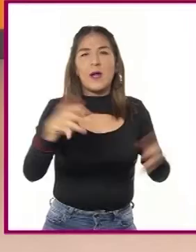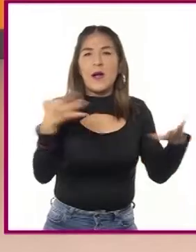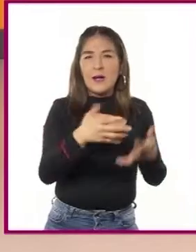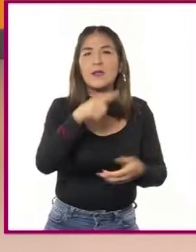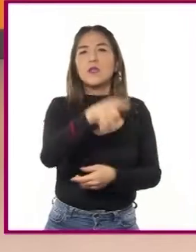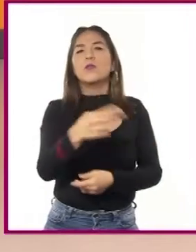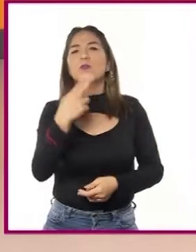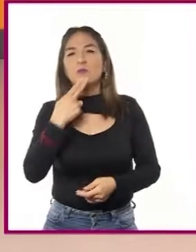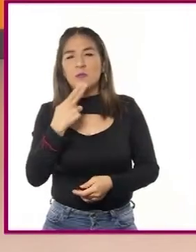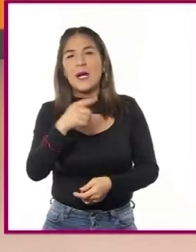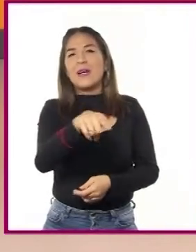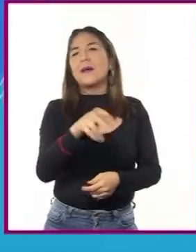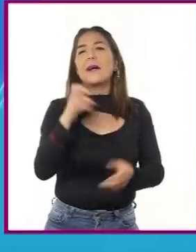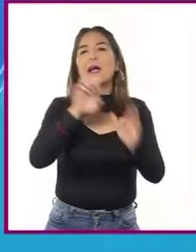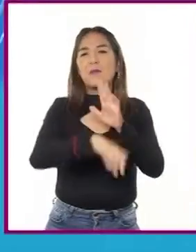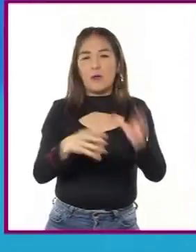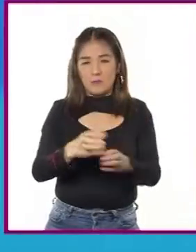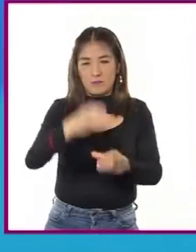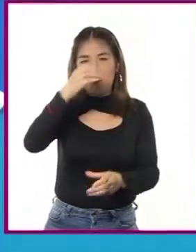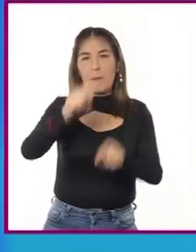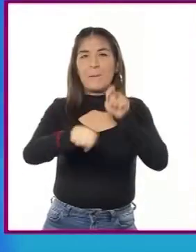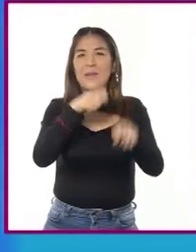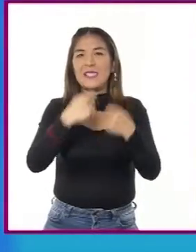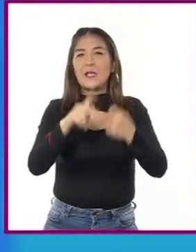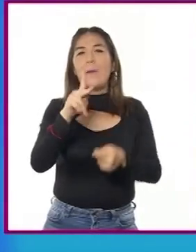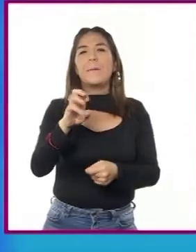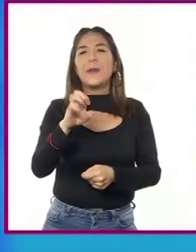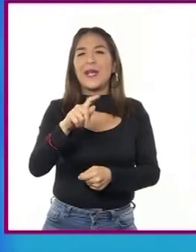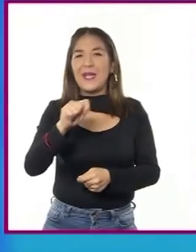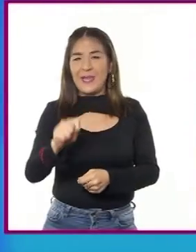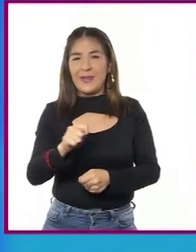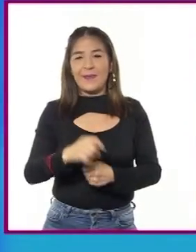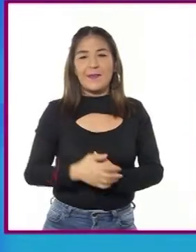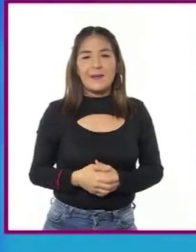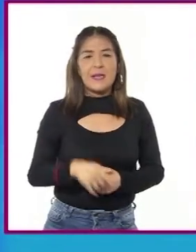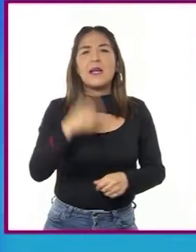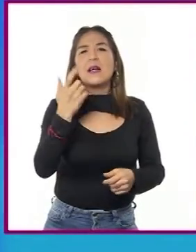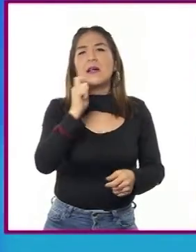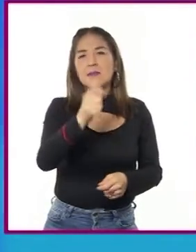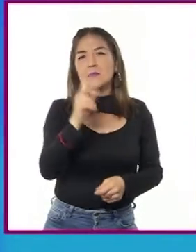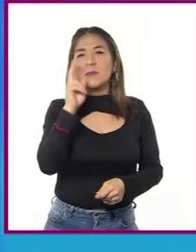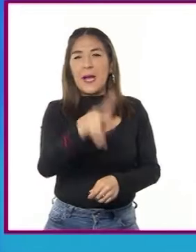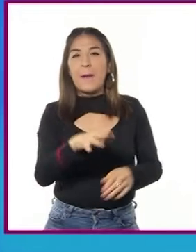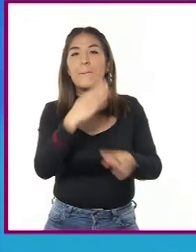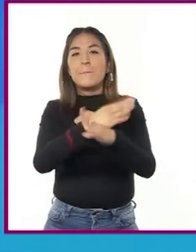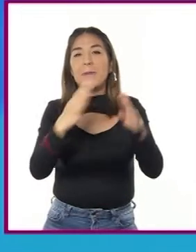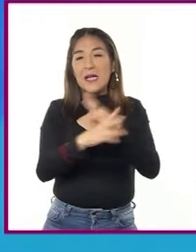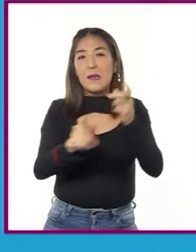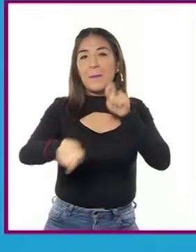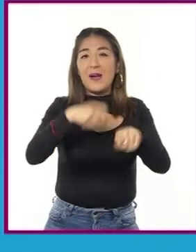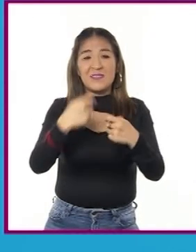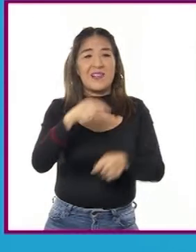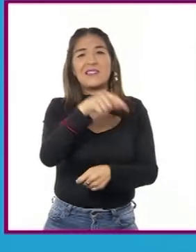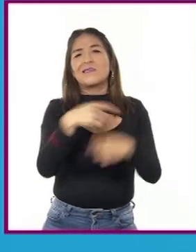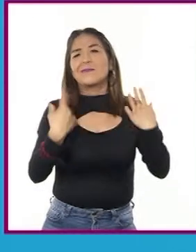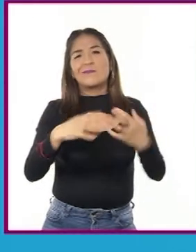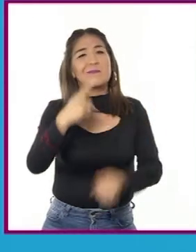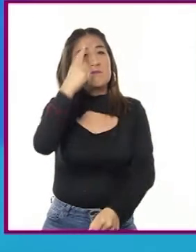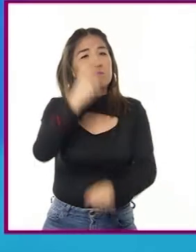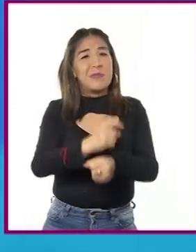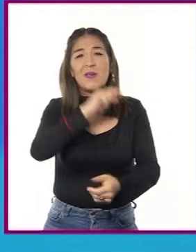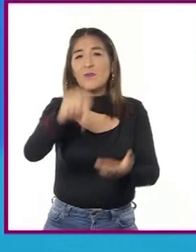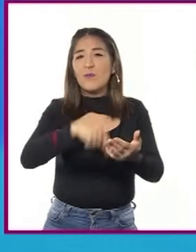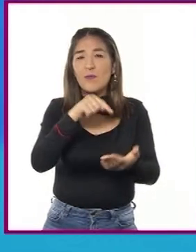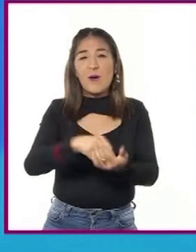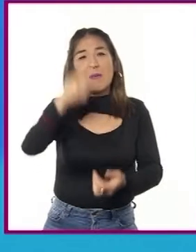reutilizar como envases de PET. Encontramos en distintas fuentes que los materiales plásticos ocupan el primer lugar en cuanto a